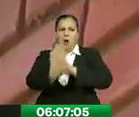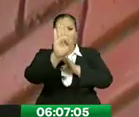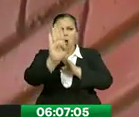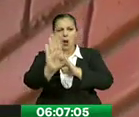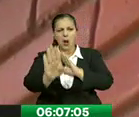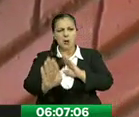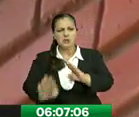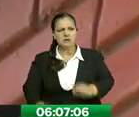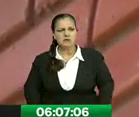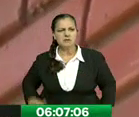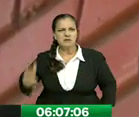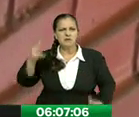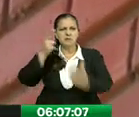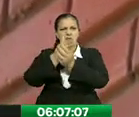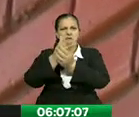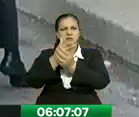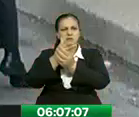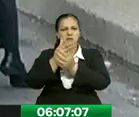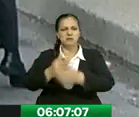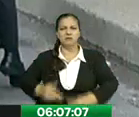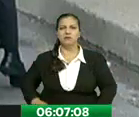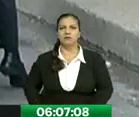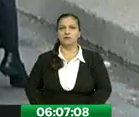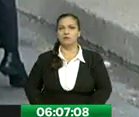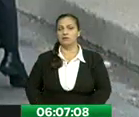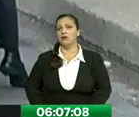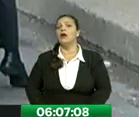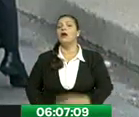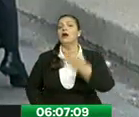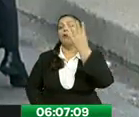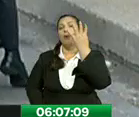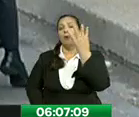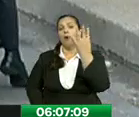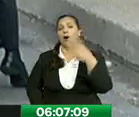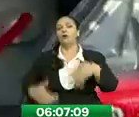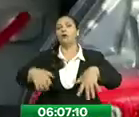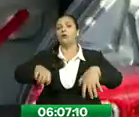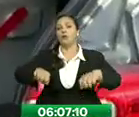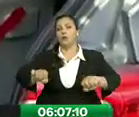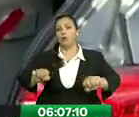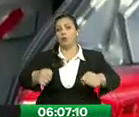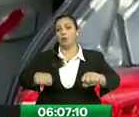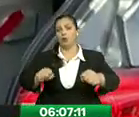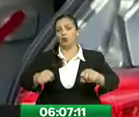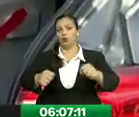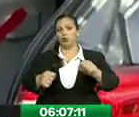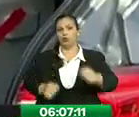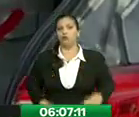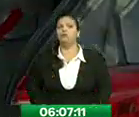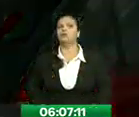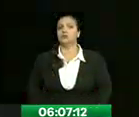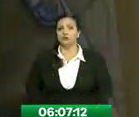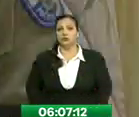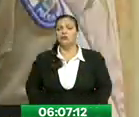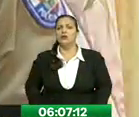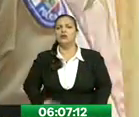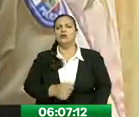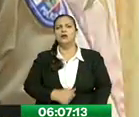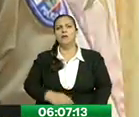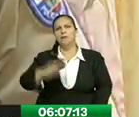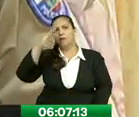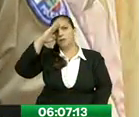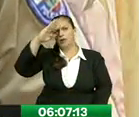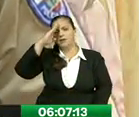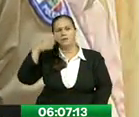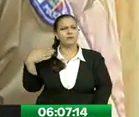4 motocicletas, las cuales las unas se fueron interceptadas en el sector de la 25 de julio, logrando